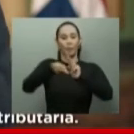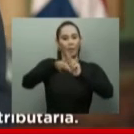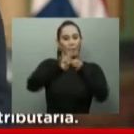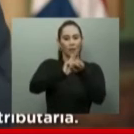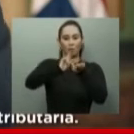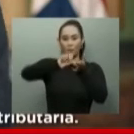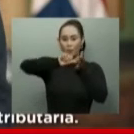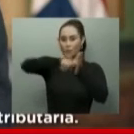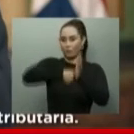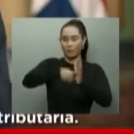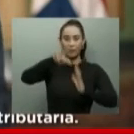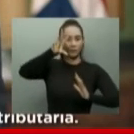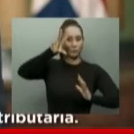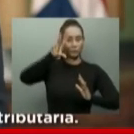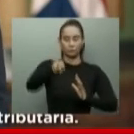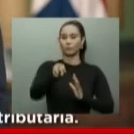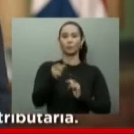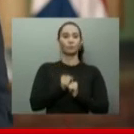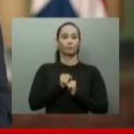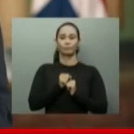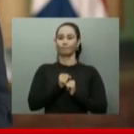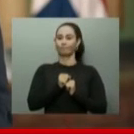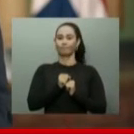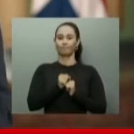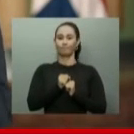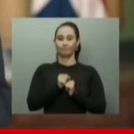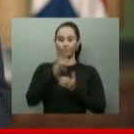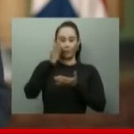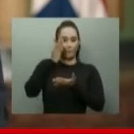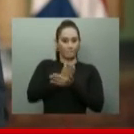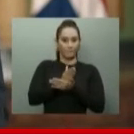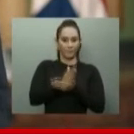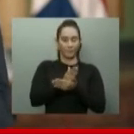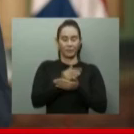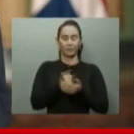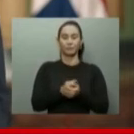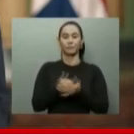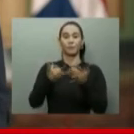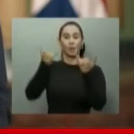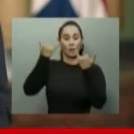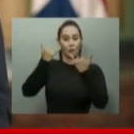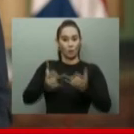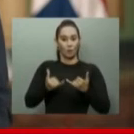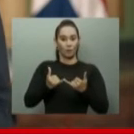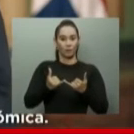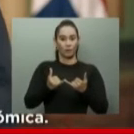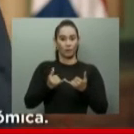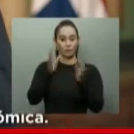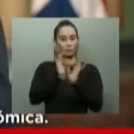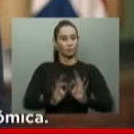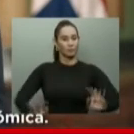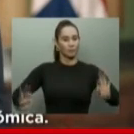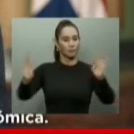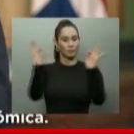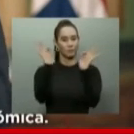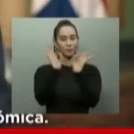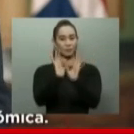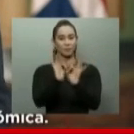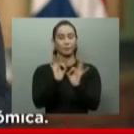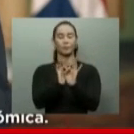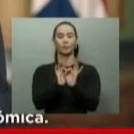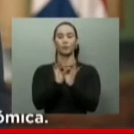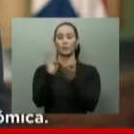que limitarlo a lo más mínimo i a los diputados verdad